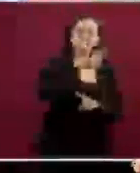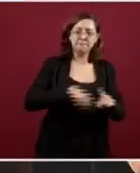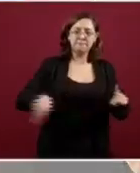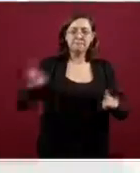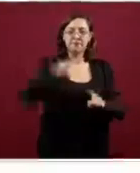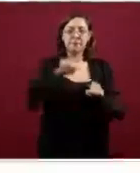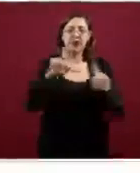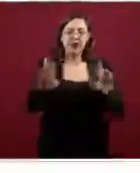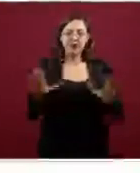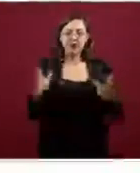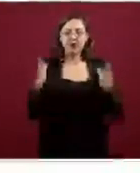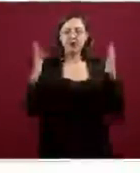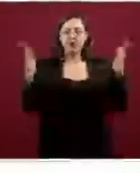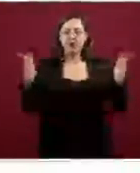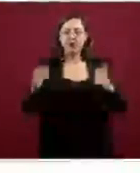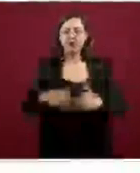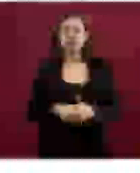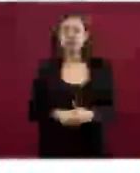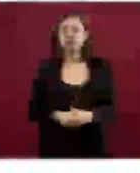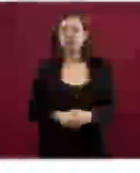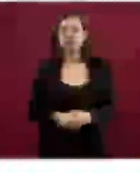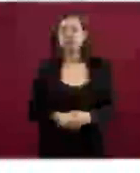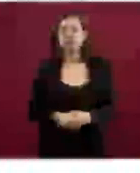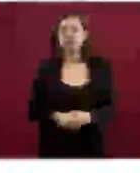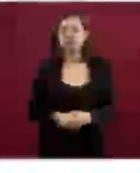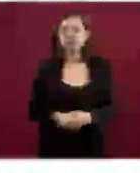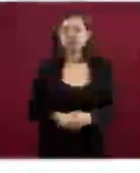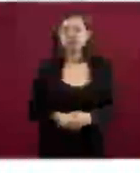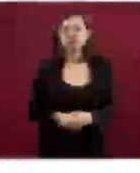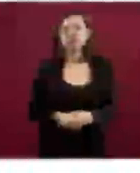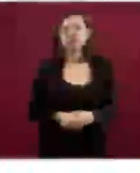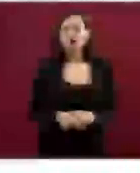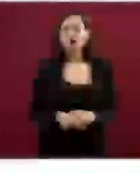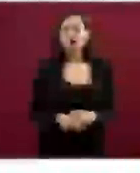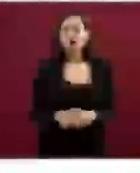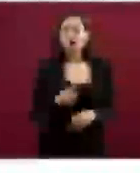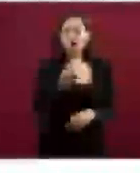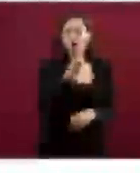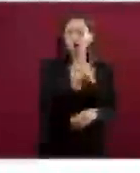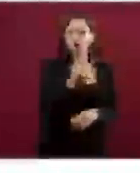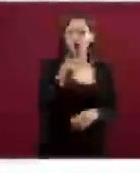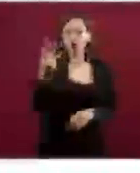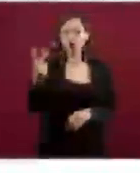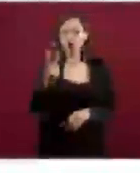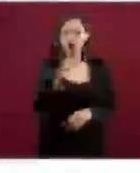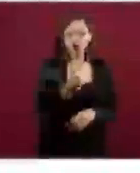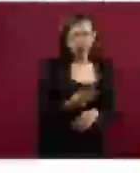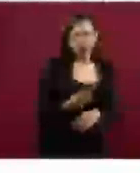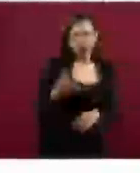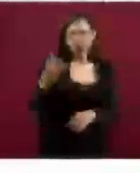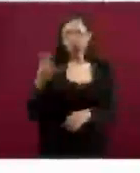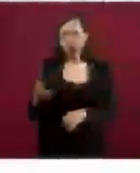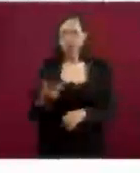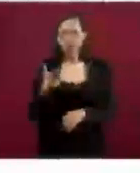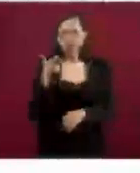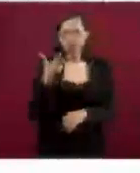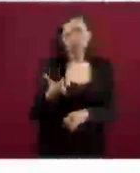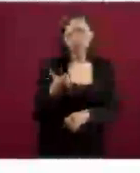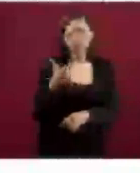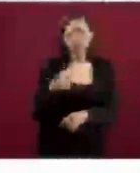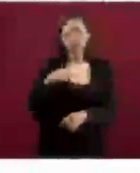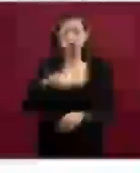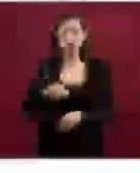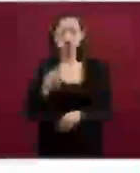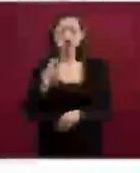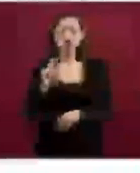aquí en cubriendo del 1 al 4 estaban ocho elementos de guardia nacional 38